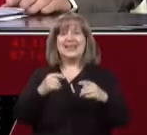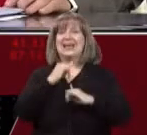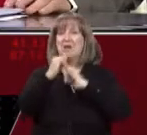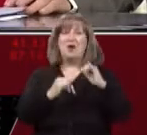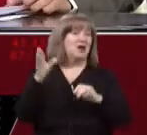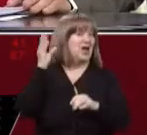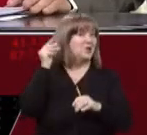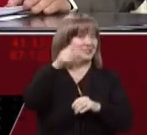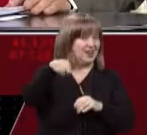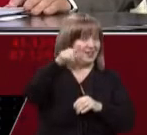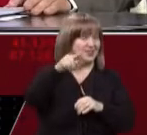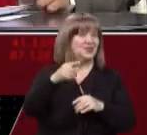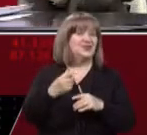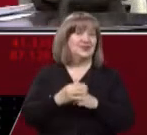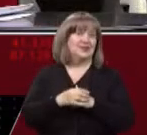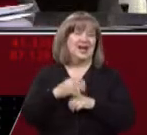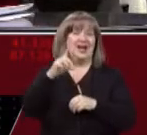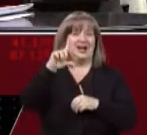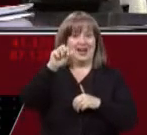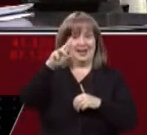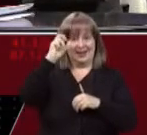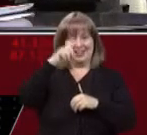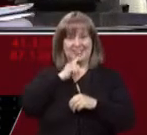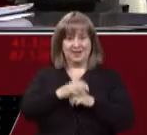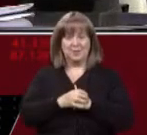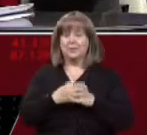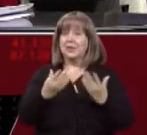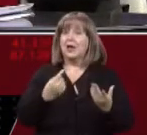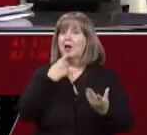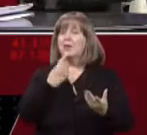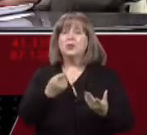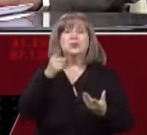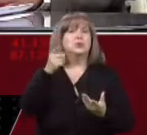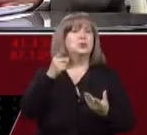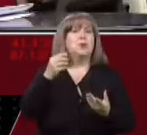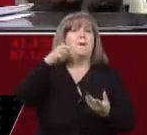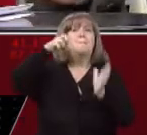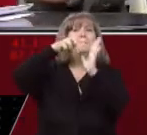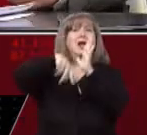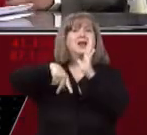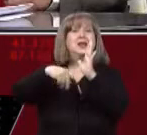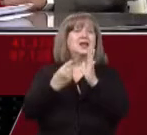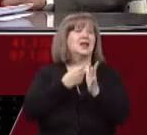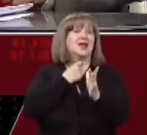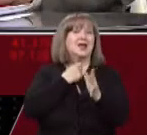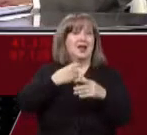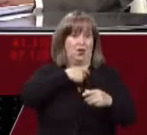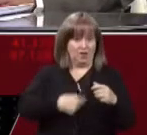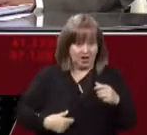que, o mejor dicho, queríamos que lo escuchara. La pregunta concreta es esa, ¿en qué están sus planes para pelear por la provincia el año que